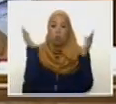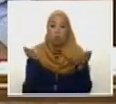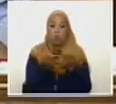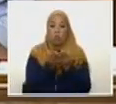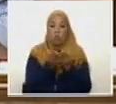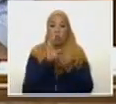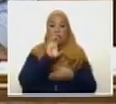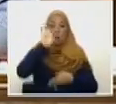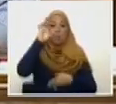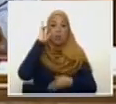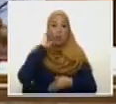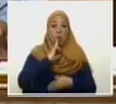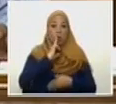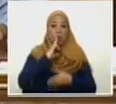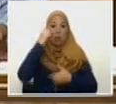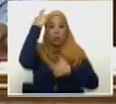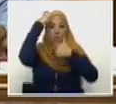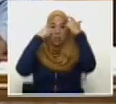Primera.